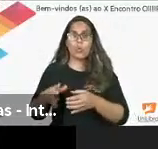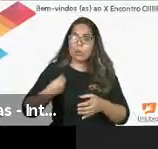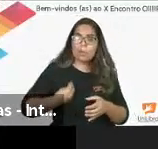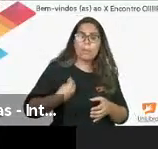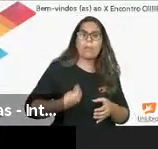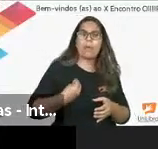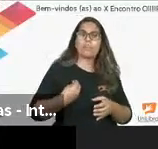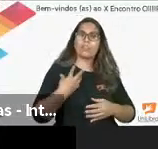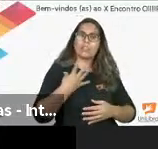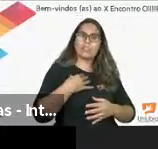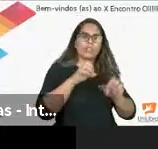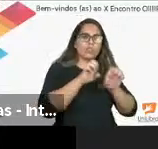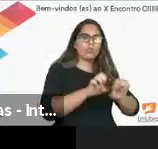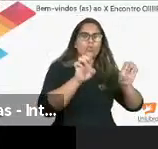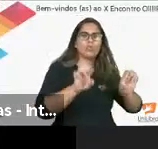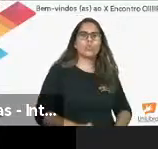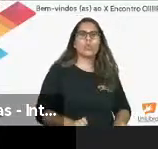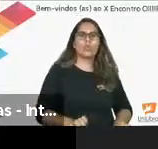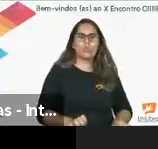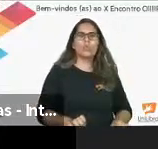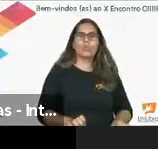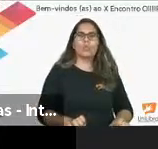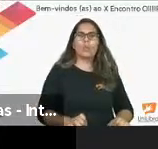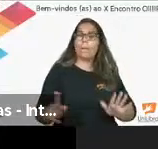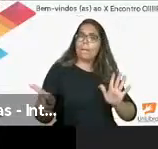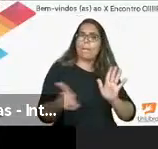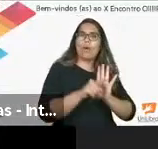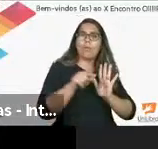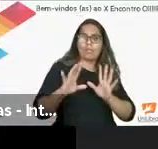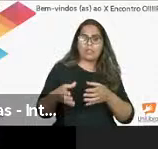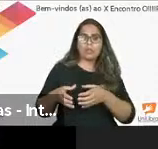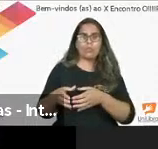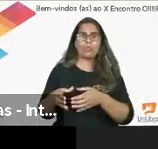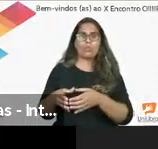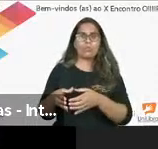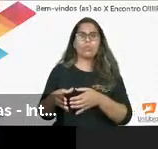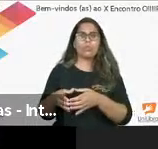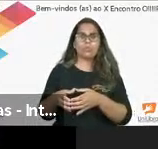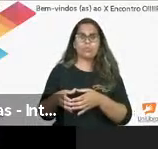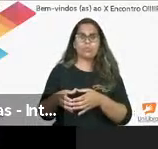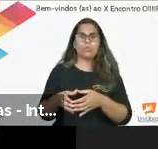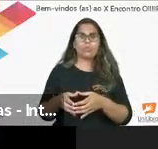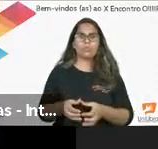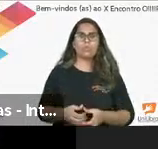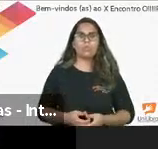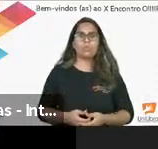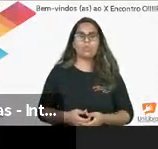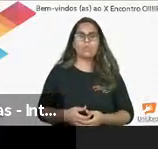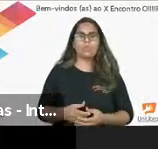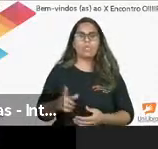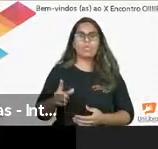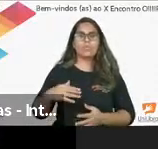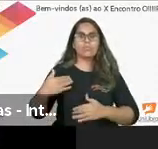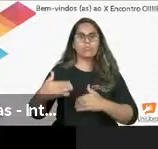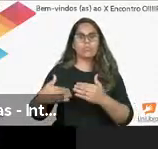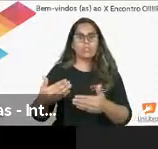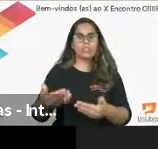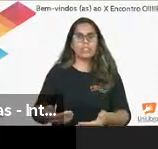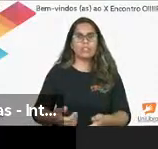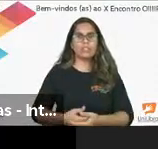deriva estructural propio de ese grupo. Y pasa extremadamente en los humanos.